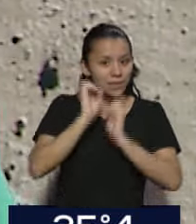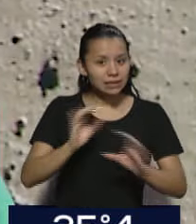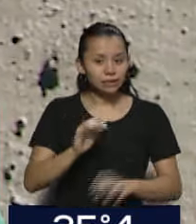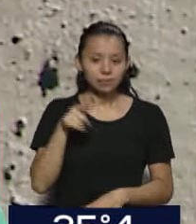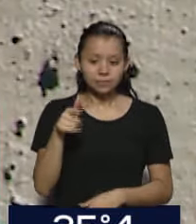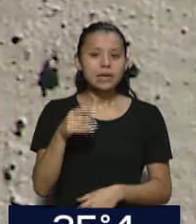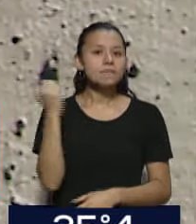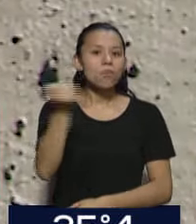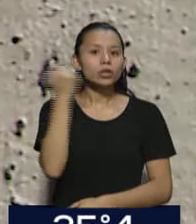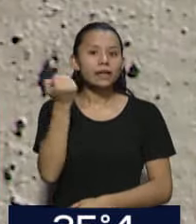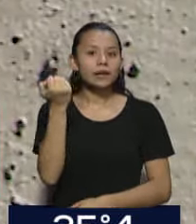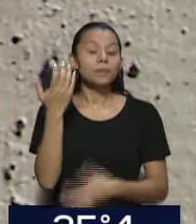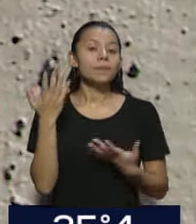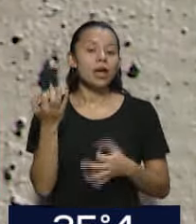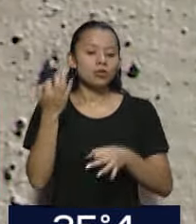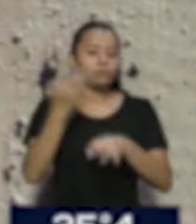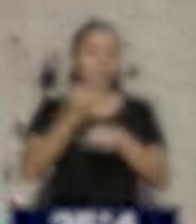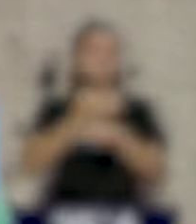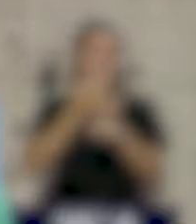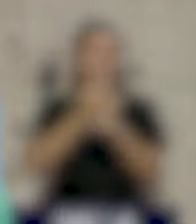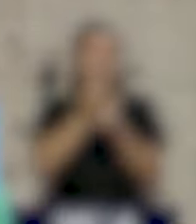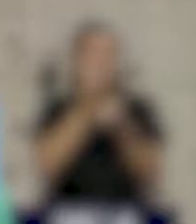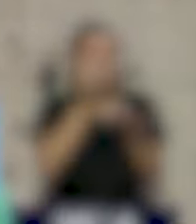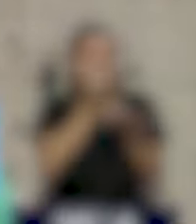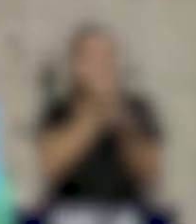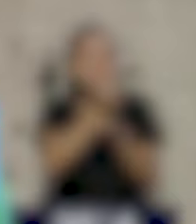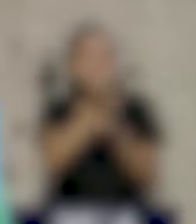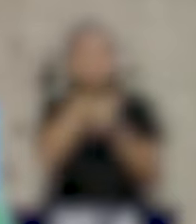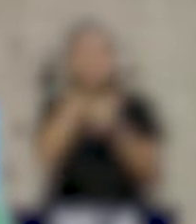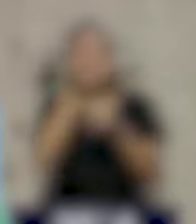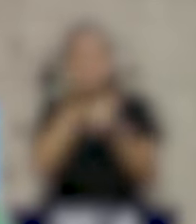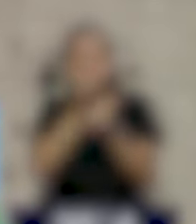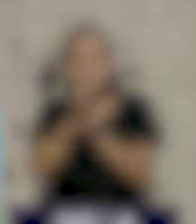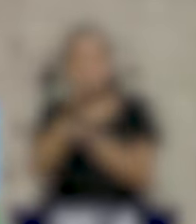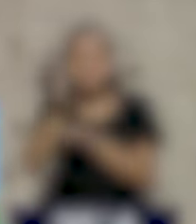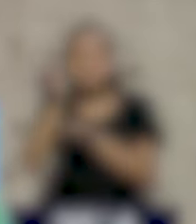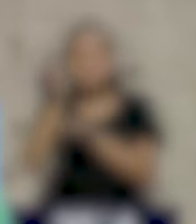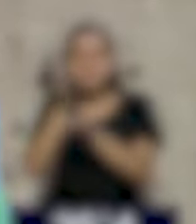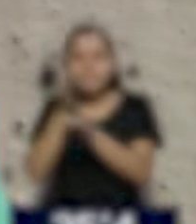Lo que pasa es que la formación no es algo que va a dar un resultado interesante.